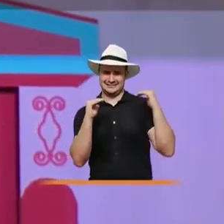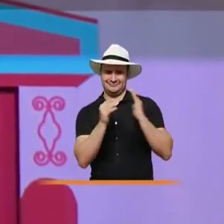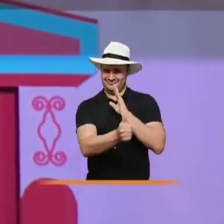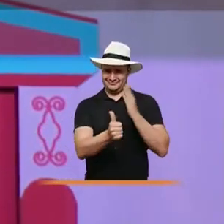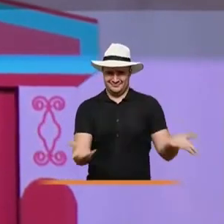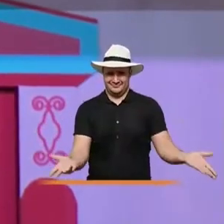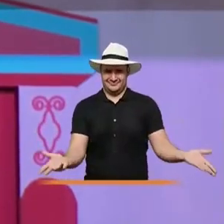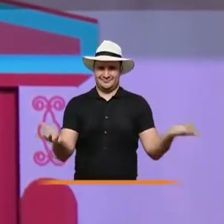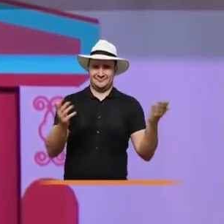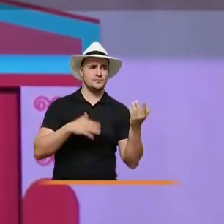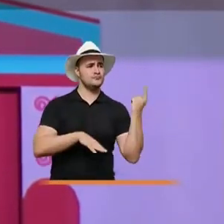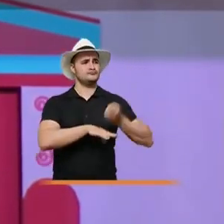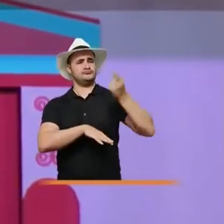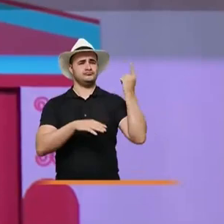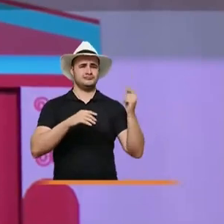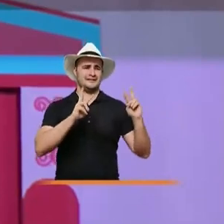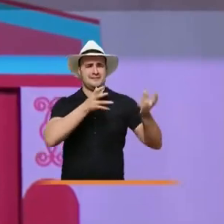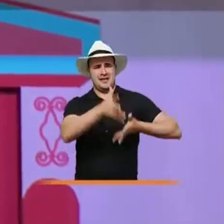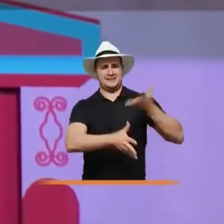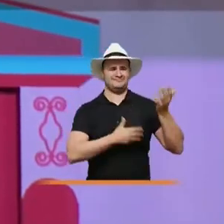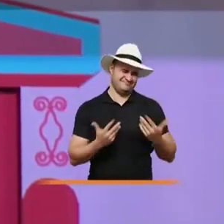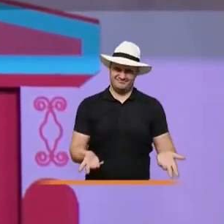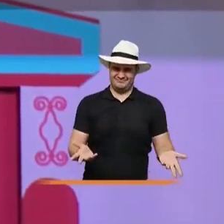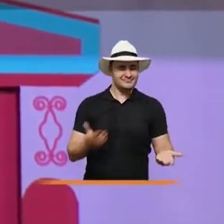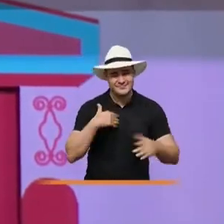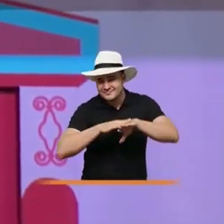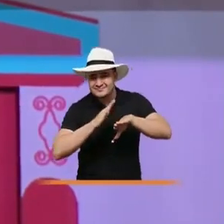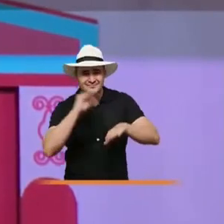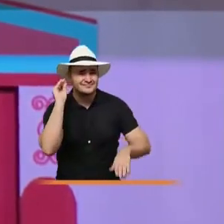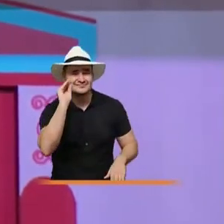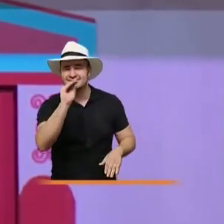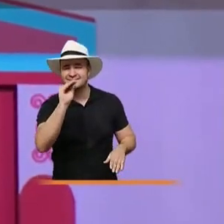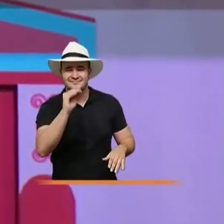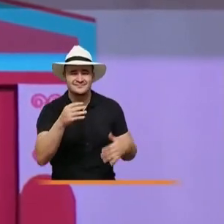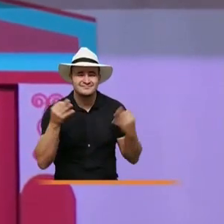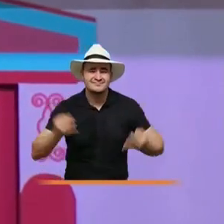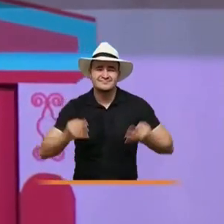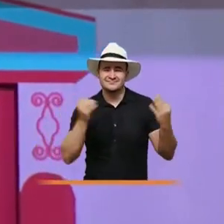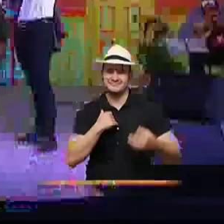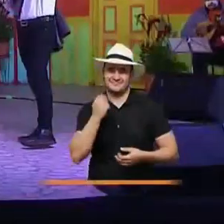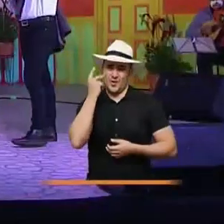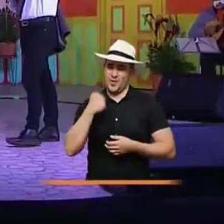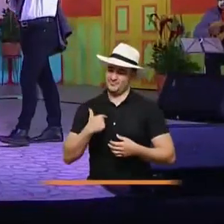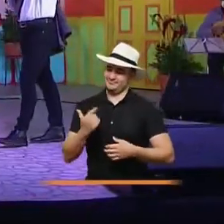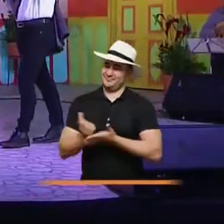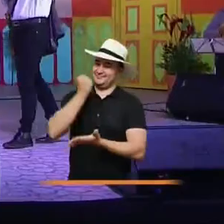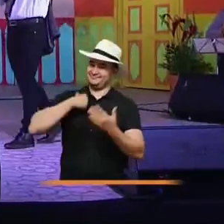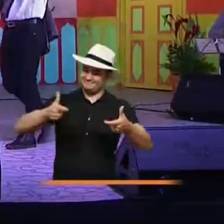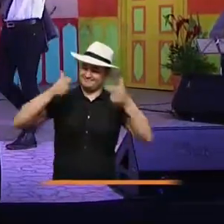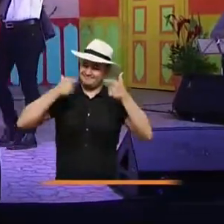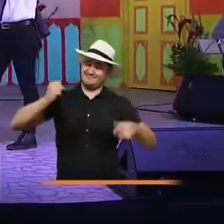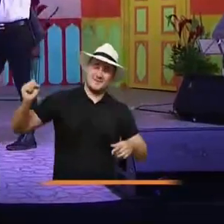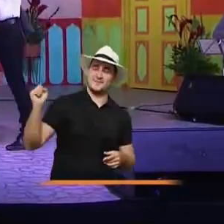póngale y recuerde señor vikingo que le tocó con el rey